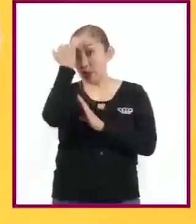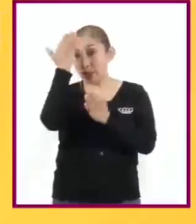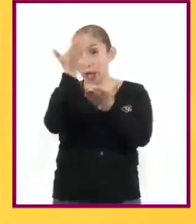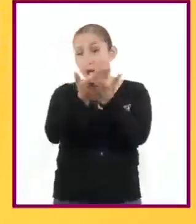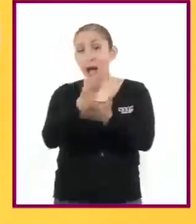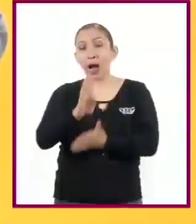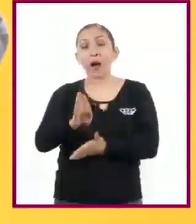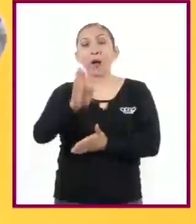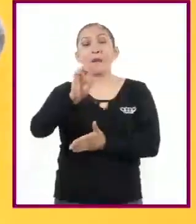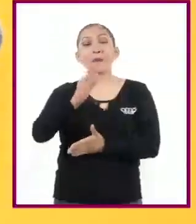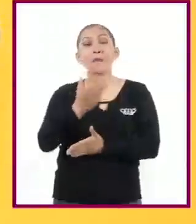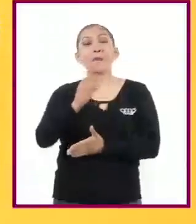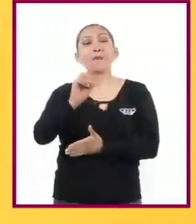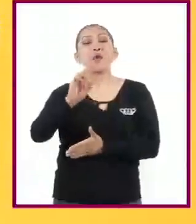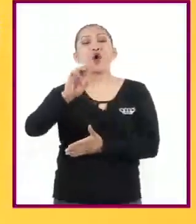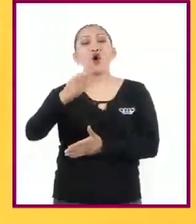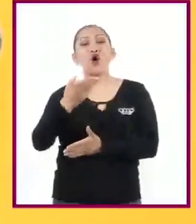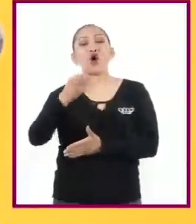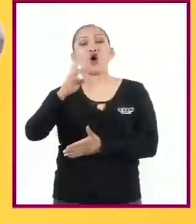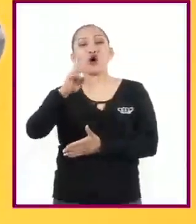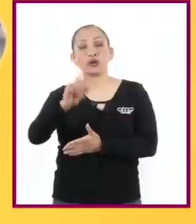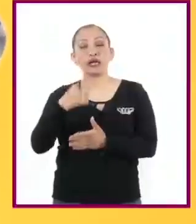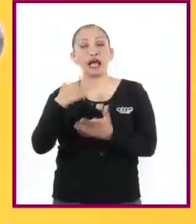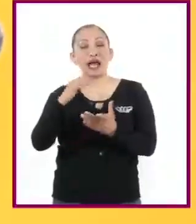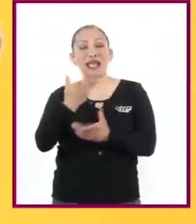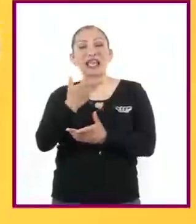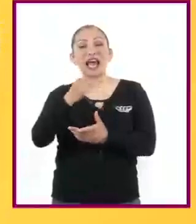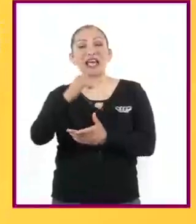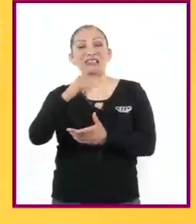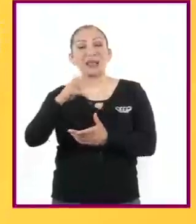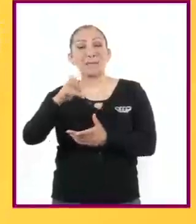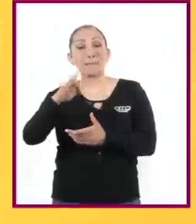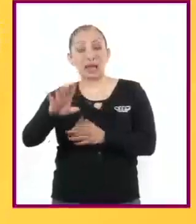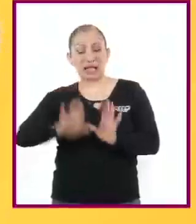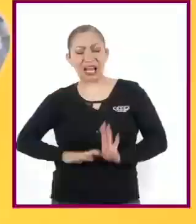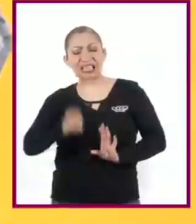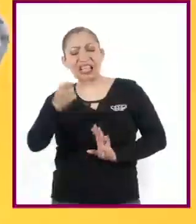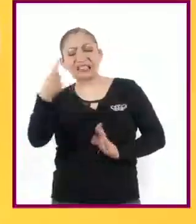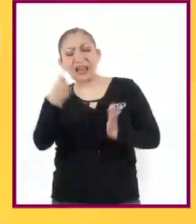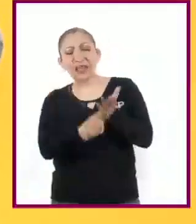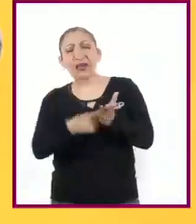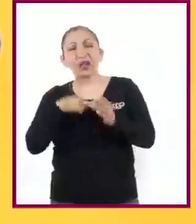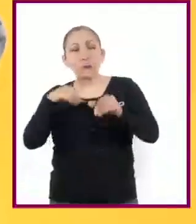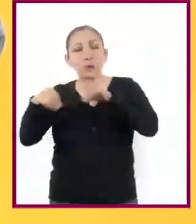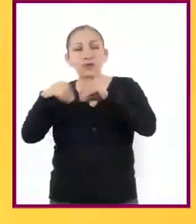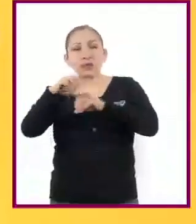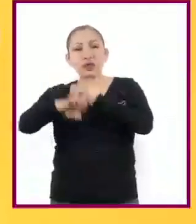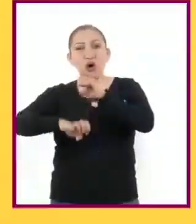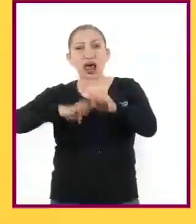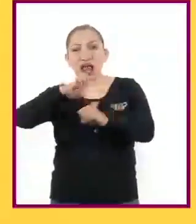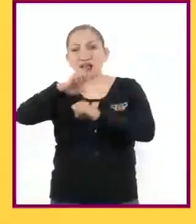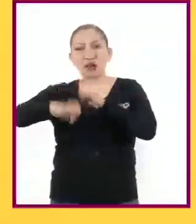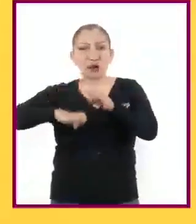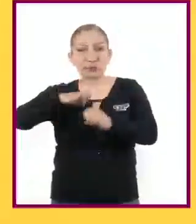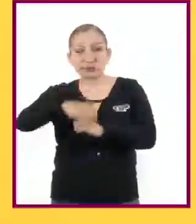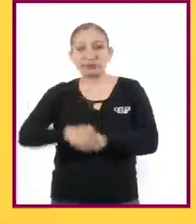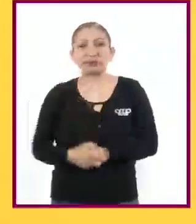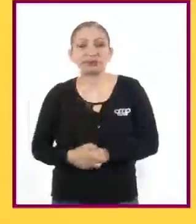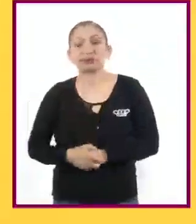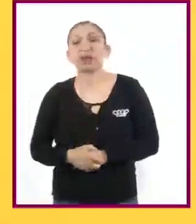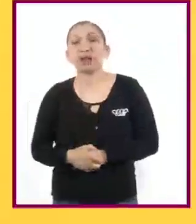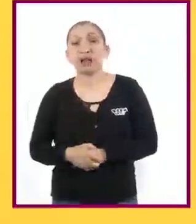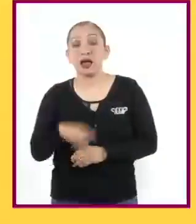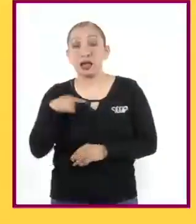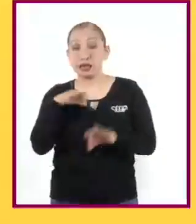por Bohr y Heisenberg, relativas a las características y el comportamiento de los electrones. Los